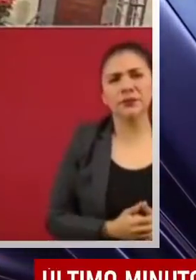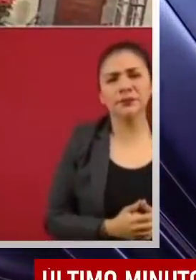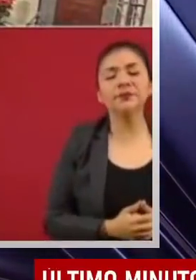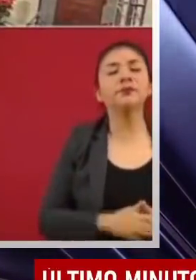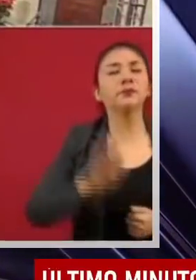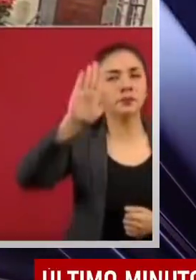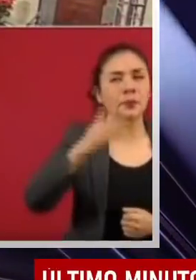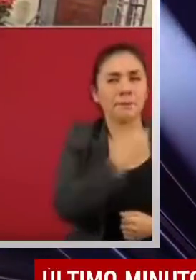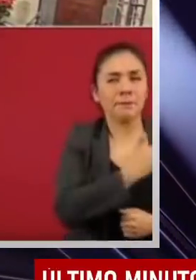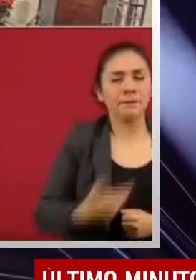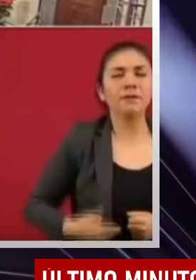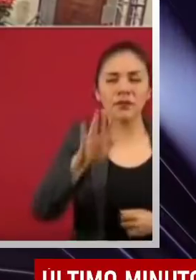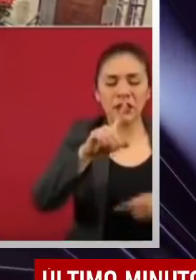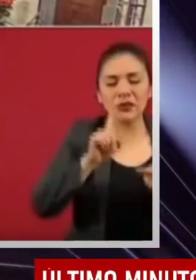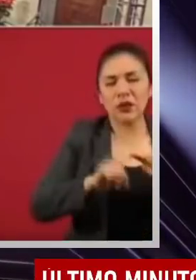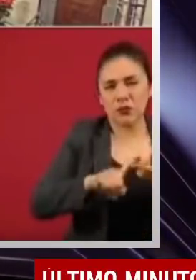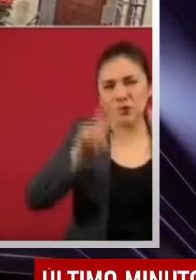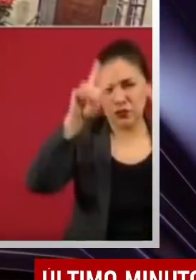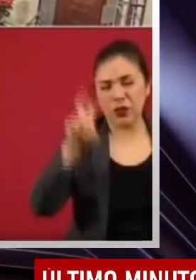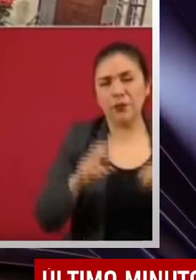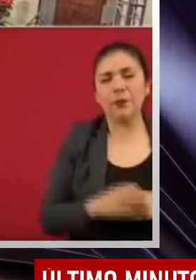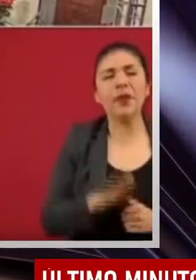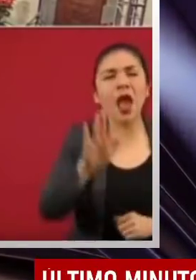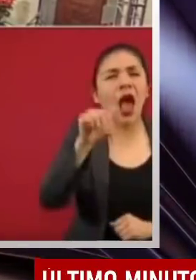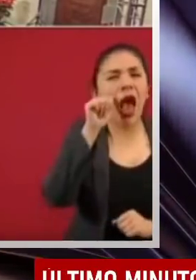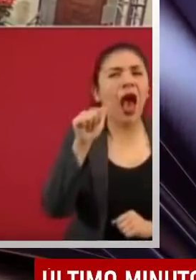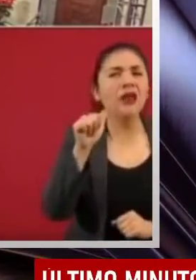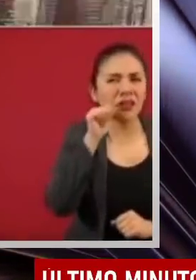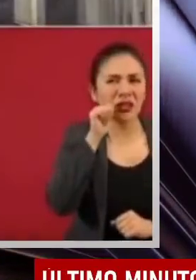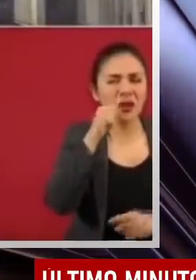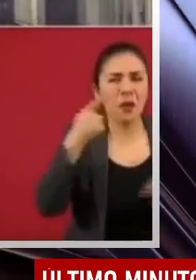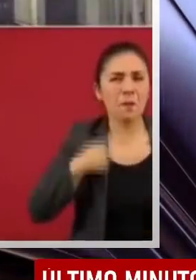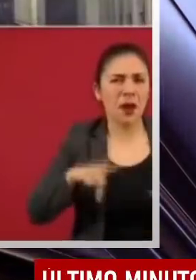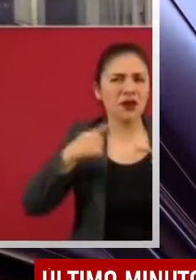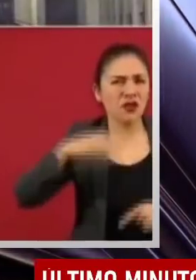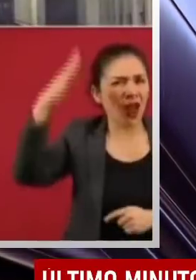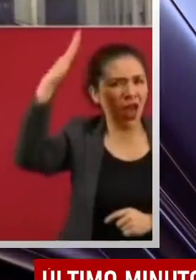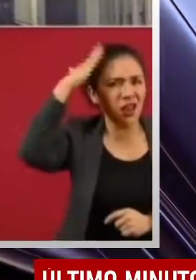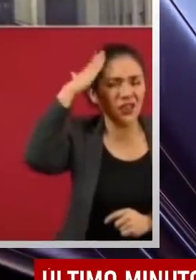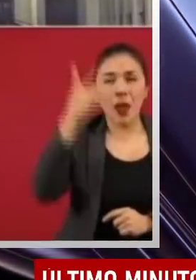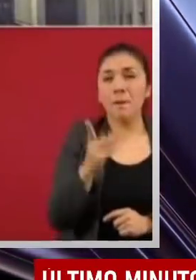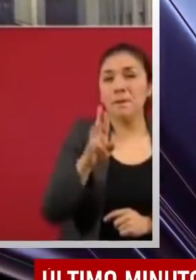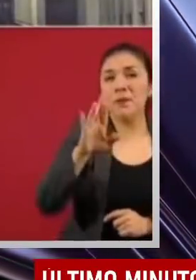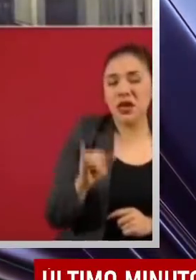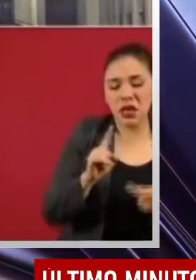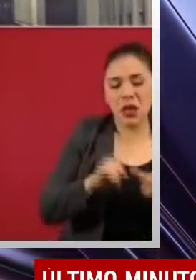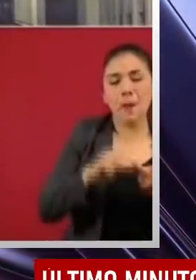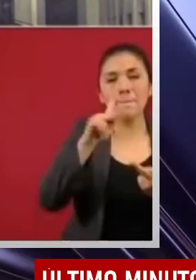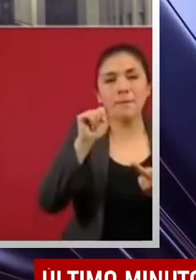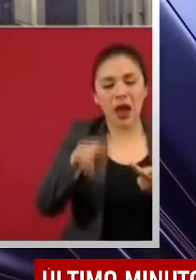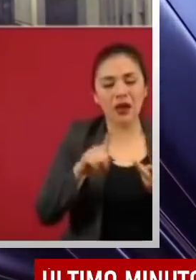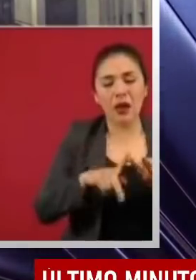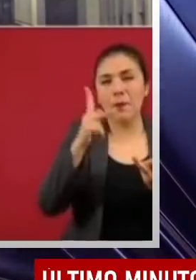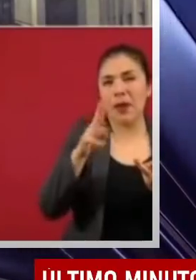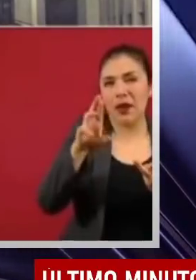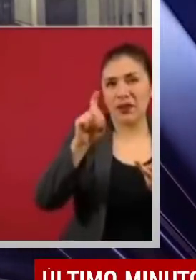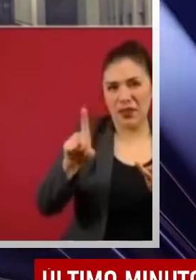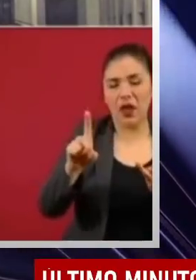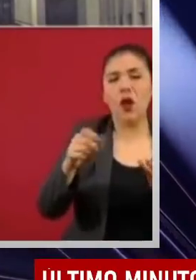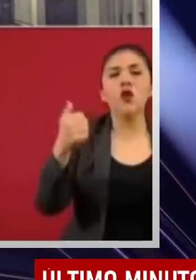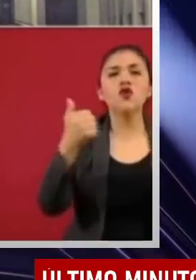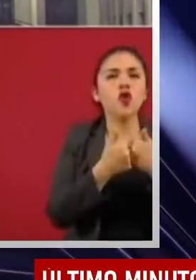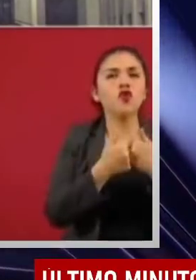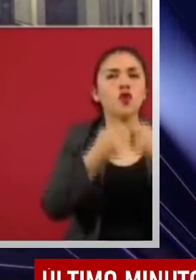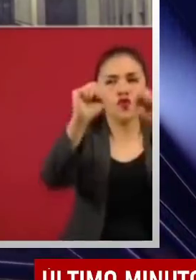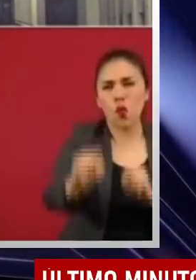y en un segundo tema el día de ayer los líderes el pri el pan y el prd a través de una